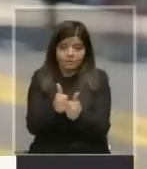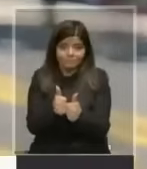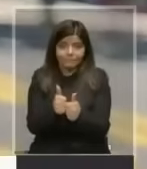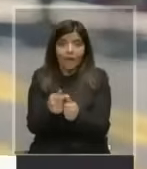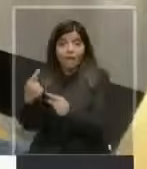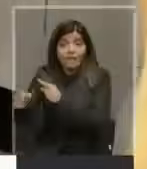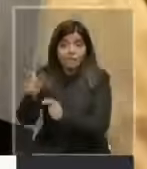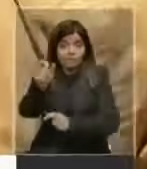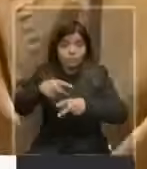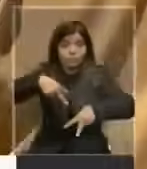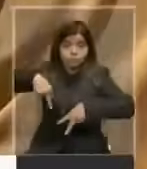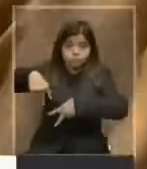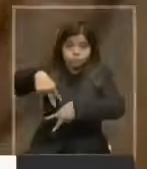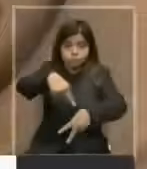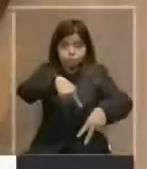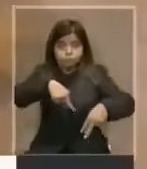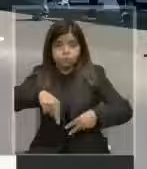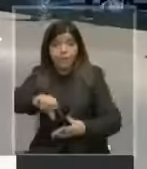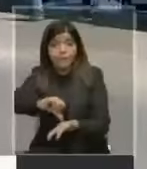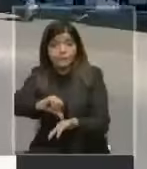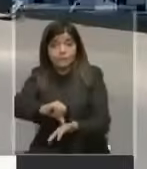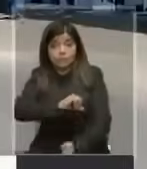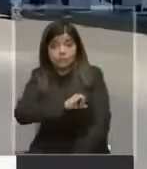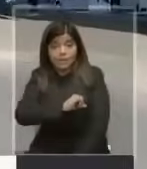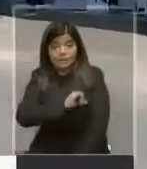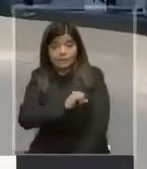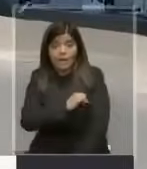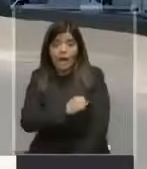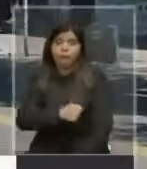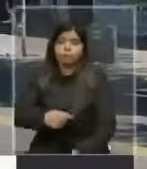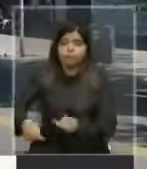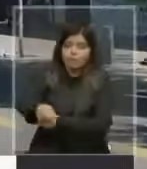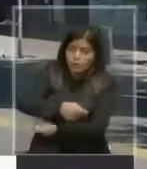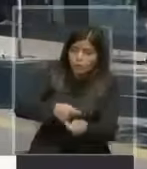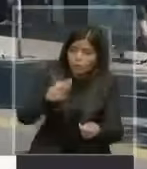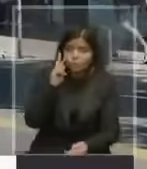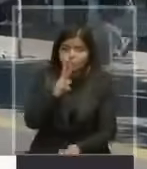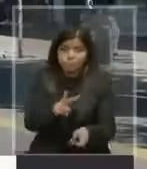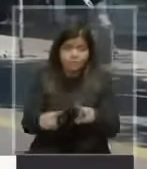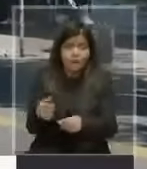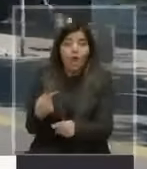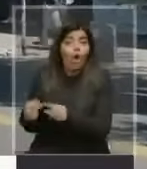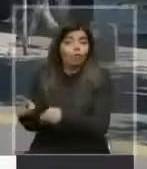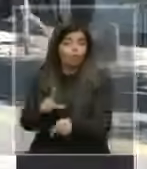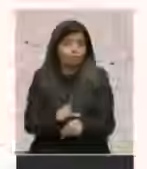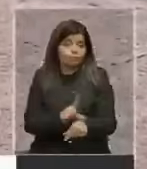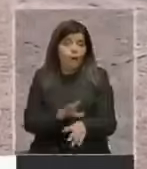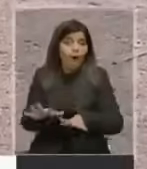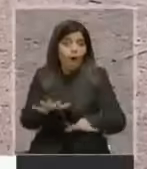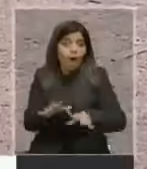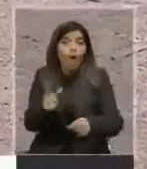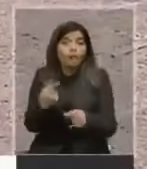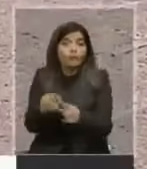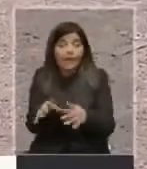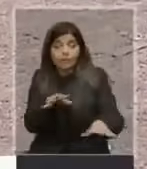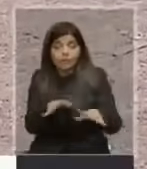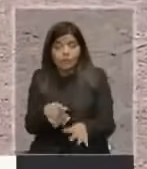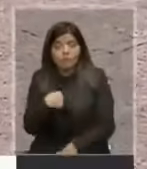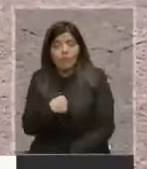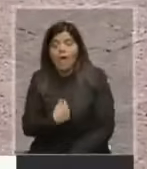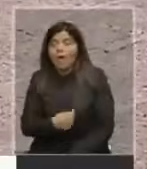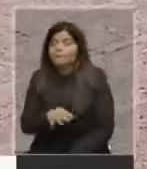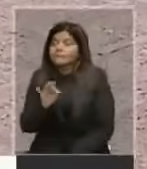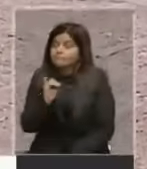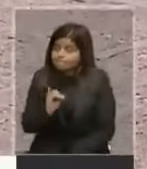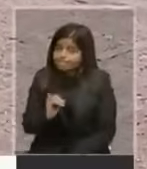transitan diariamente por estas céntricas calles, llenas de locales comerciales, rescatan otro aspecto. Parece fantástico porque hay poca seguridad en